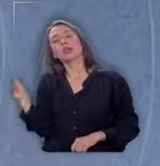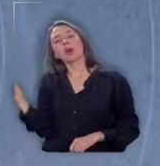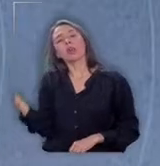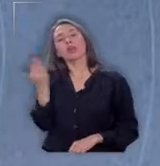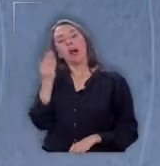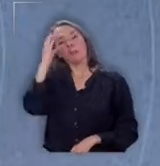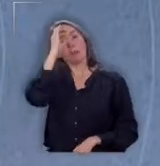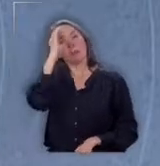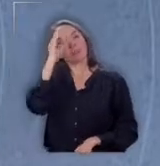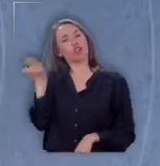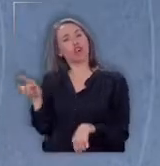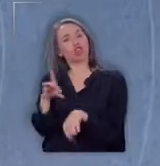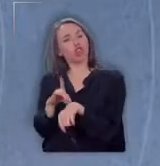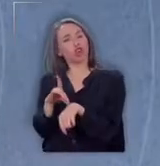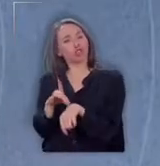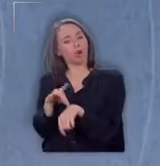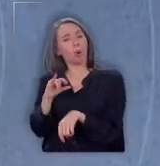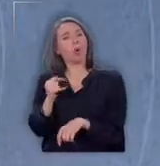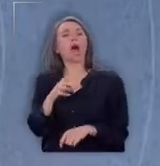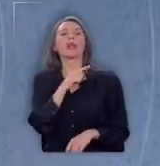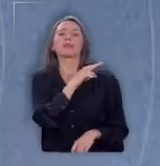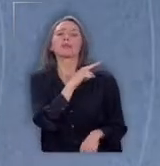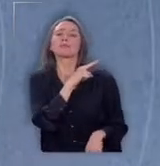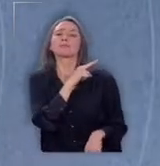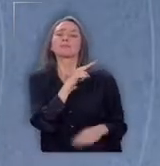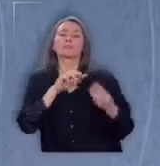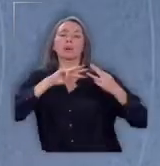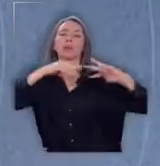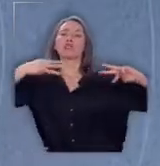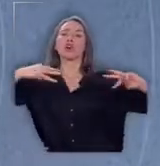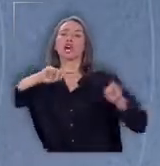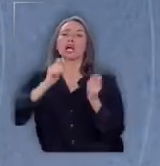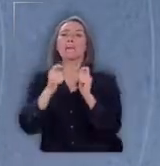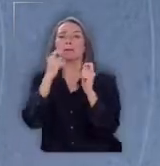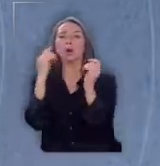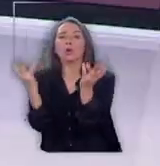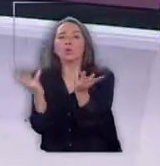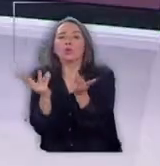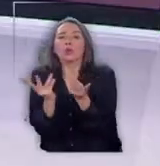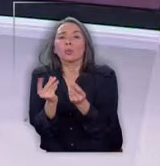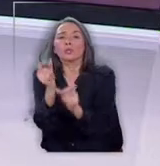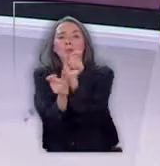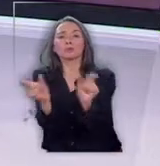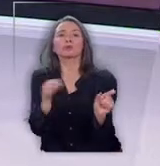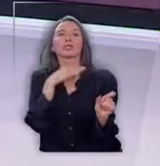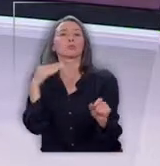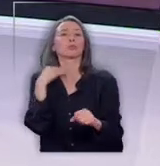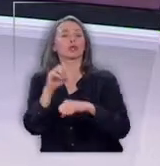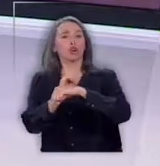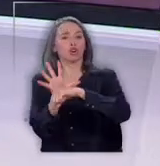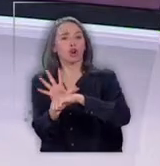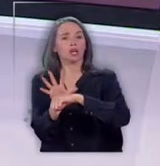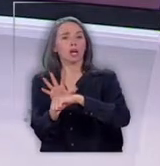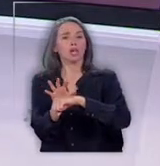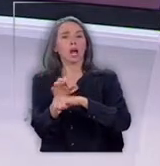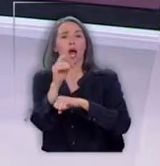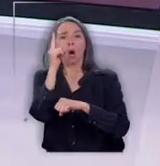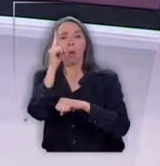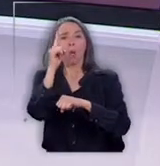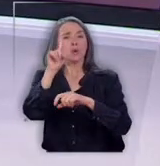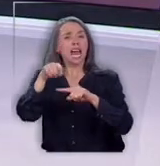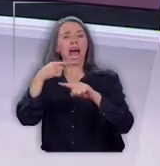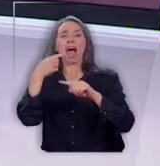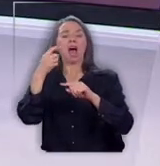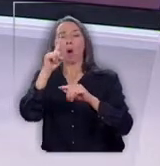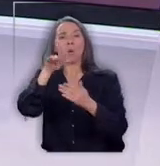visión doctor ugarte sobre este cambio de metodología en el conteo de las víctimas fatales eh de una sola vez y en un solo